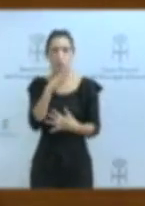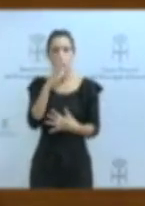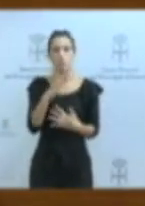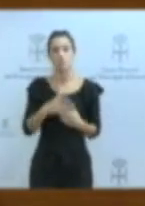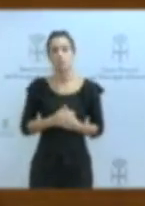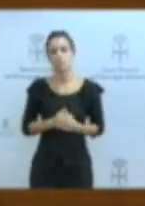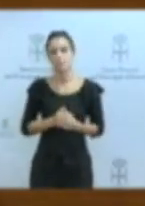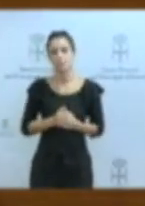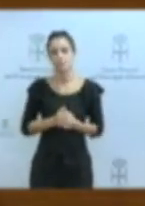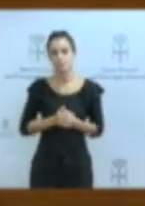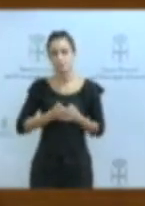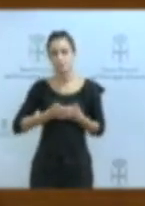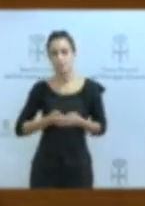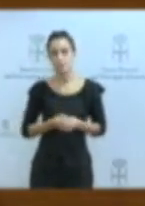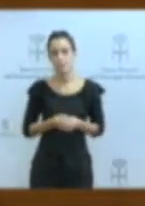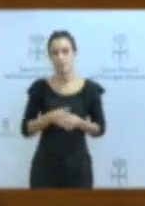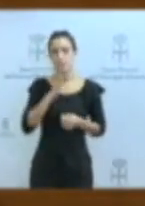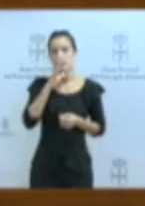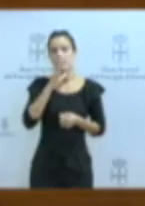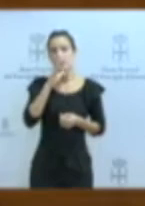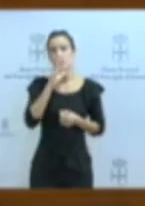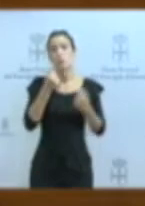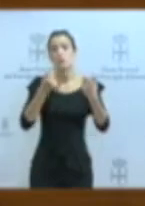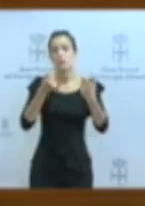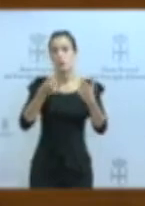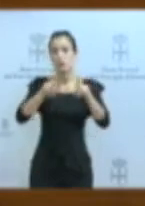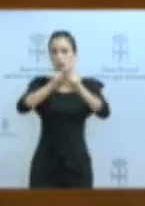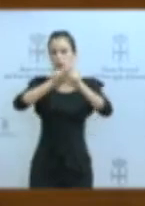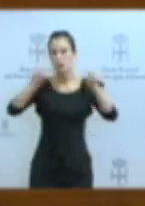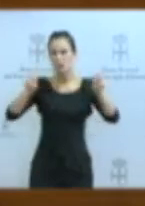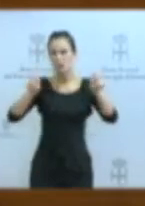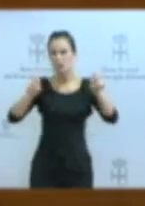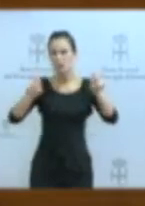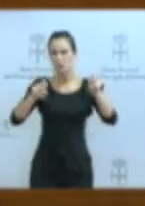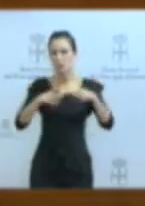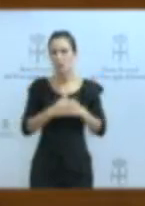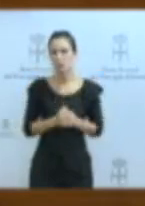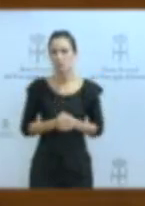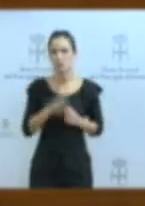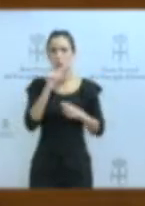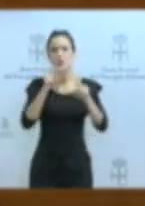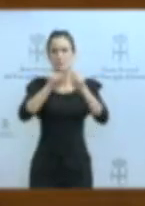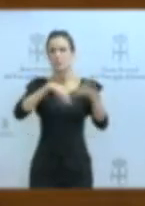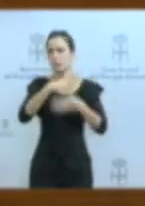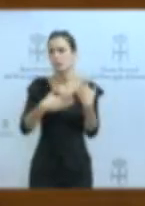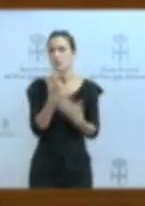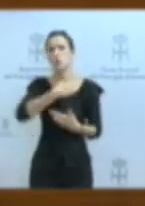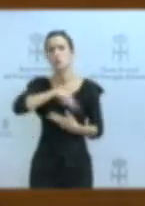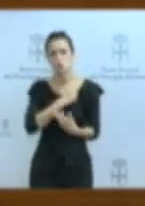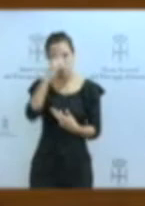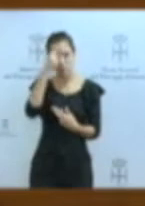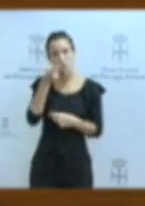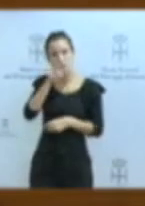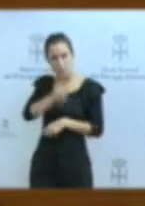las compañías, ¿no? En ese sentido, naturalmente compartimos la preocupación. Ojo, insisto, estoy hablando